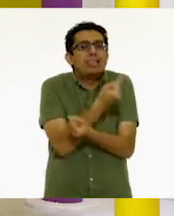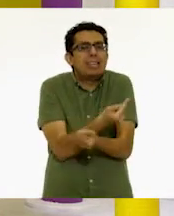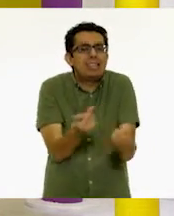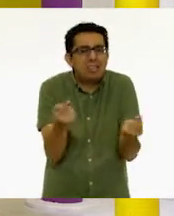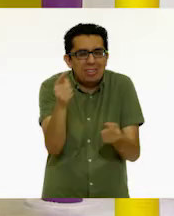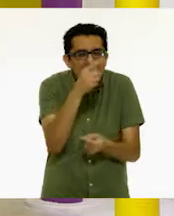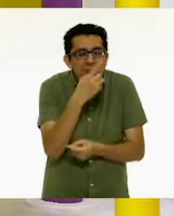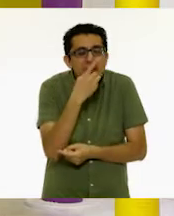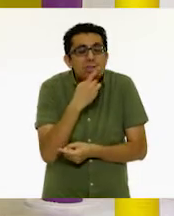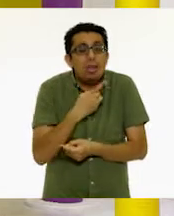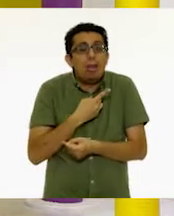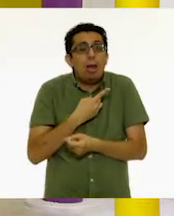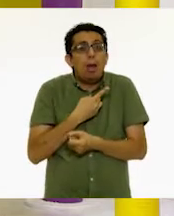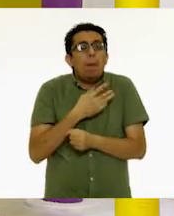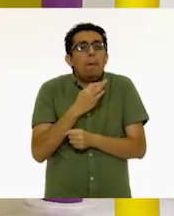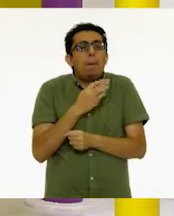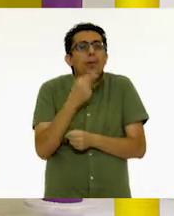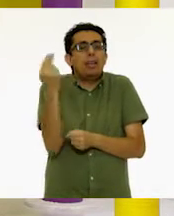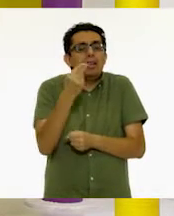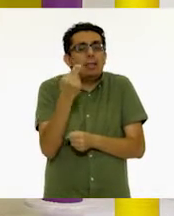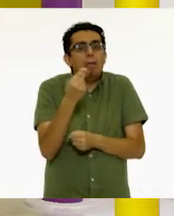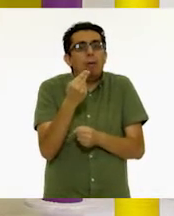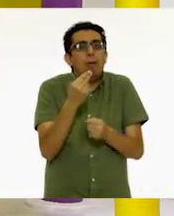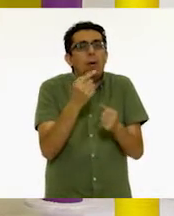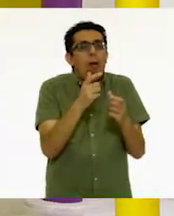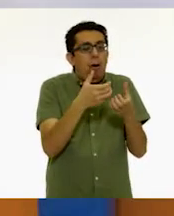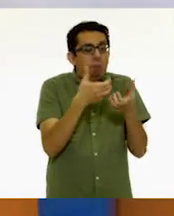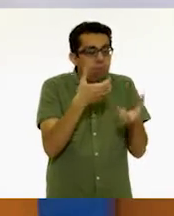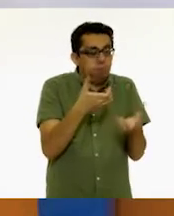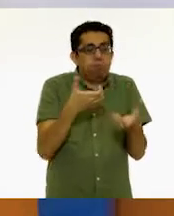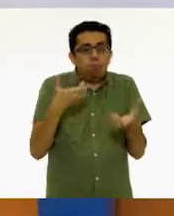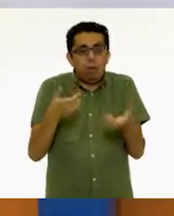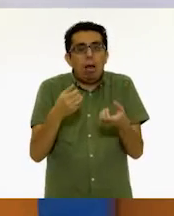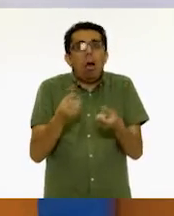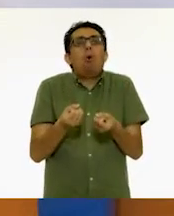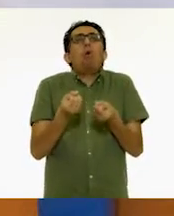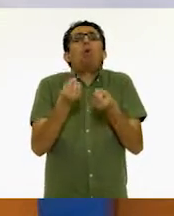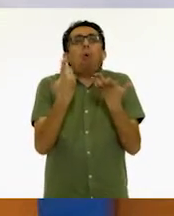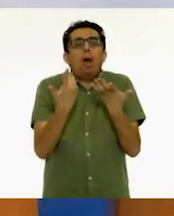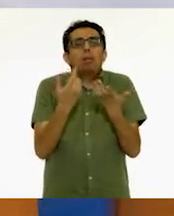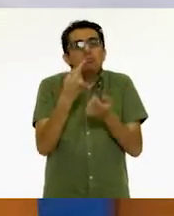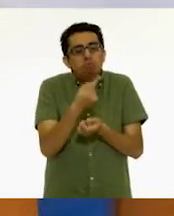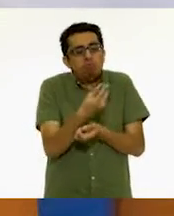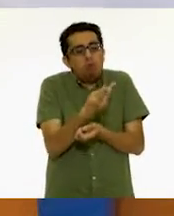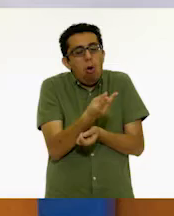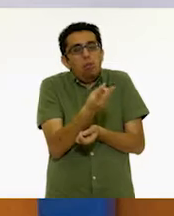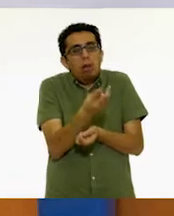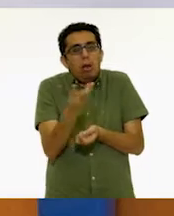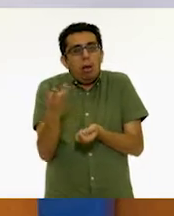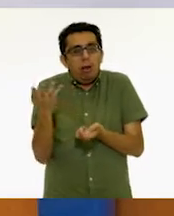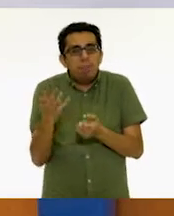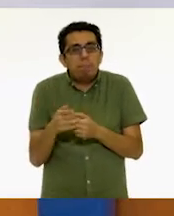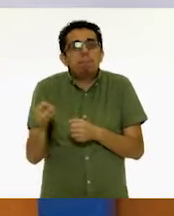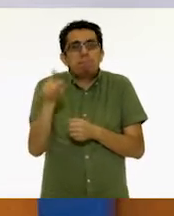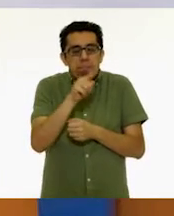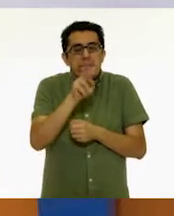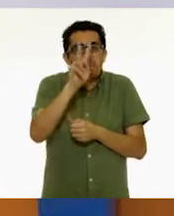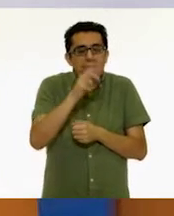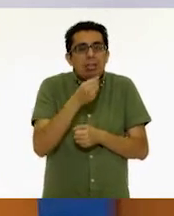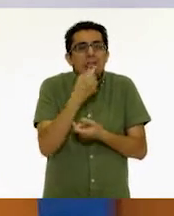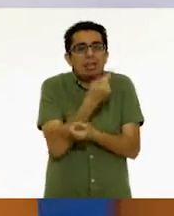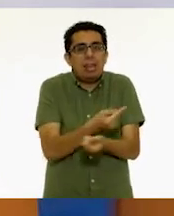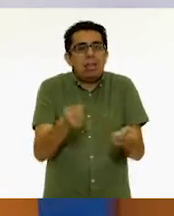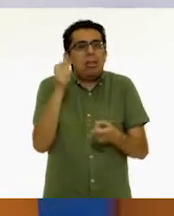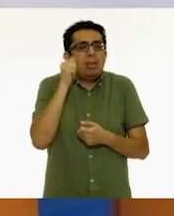podemos saberlo si contamos cada una de las colecciones. Ellas y ellos siempre tienen la razón. Ciertamente la manera de